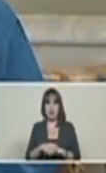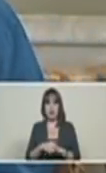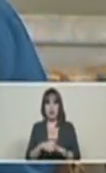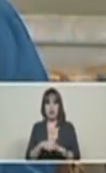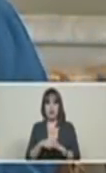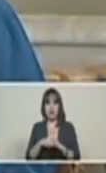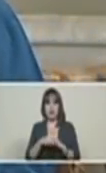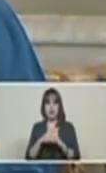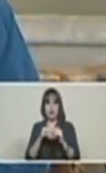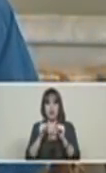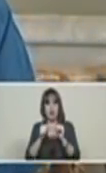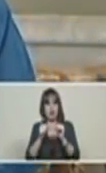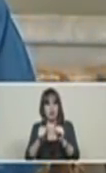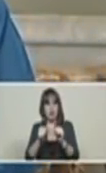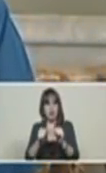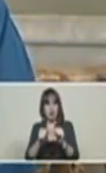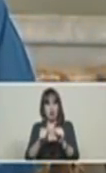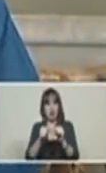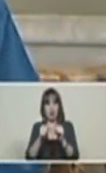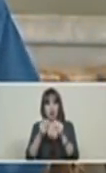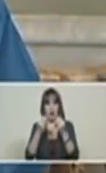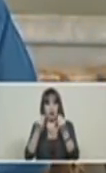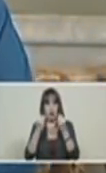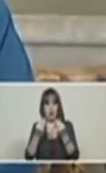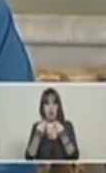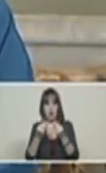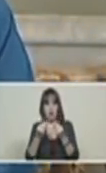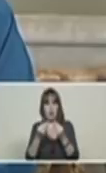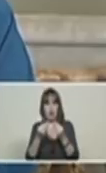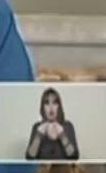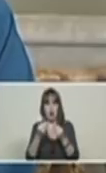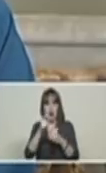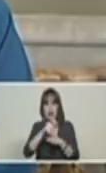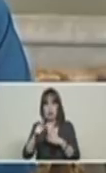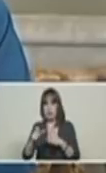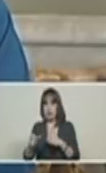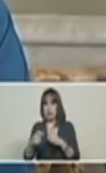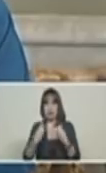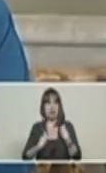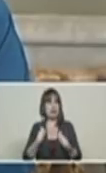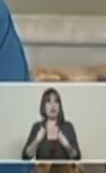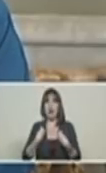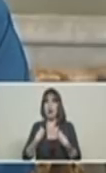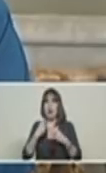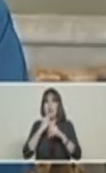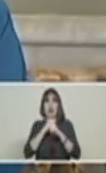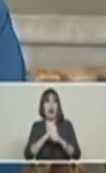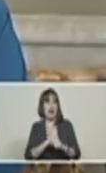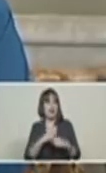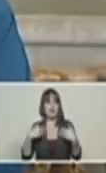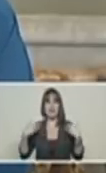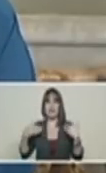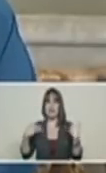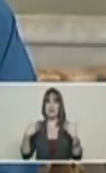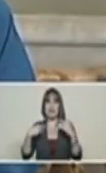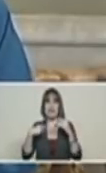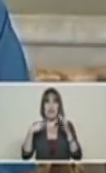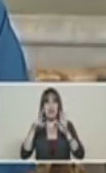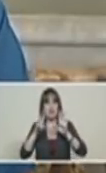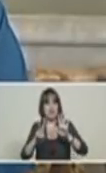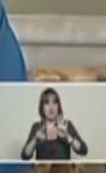definitiva del Petro, lo que muchos estábamos esperando y muchos están esperando desde hace tiempo. 7ª línea, el